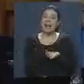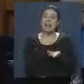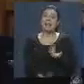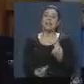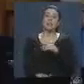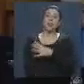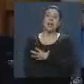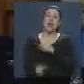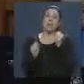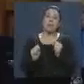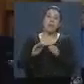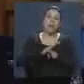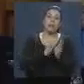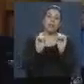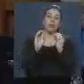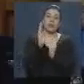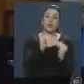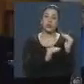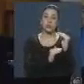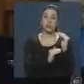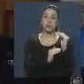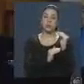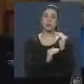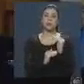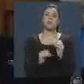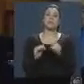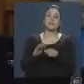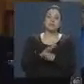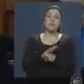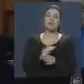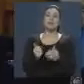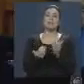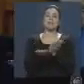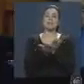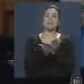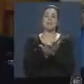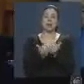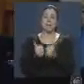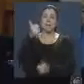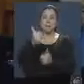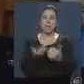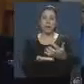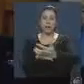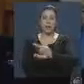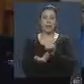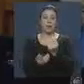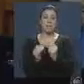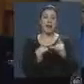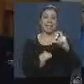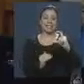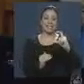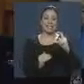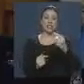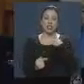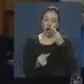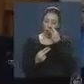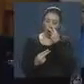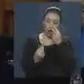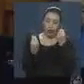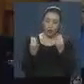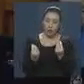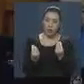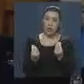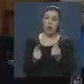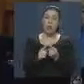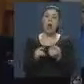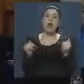hijos puedan entrar a la educación superior para tener acceso a profesiones e ingresos de nivel superior. Y conozco muy bien que la